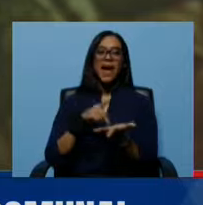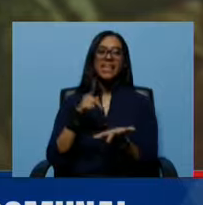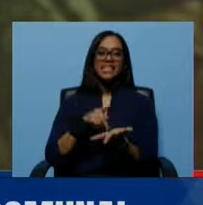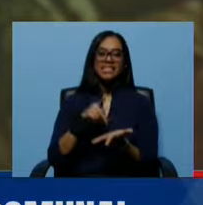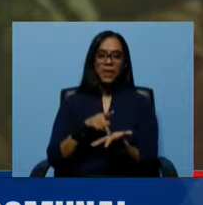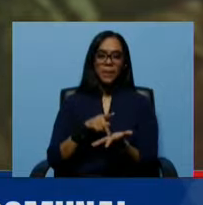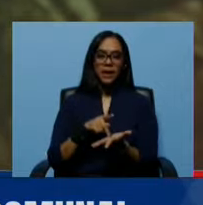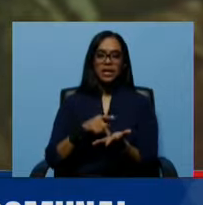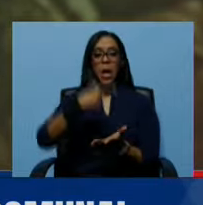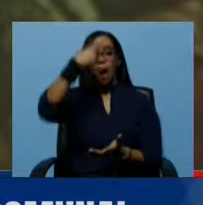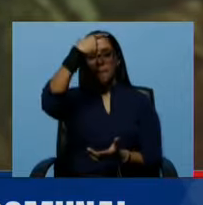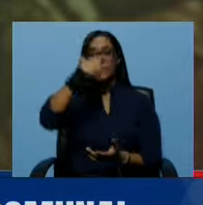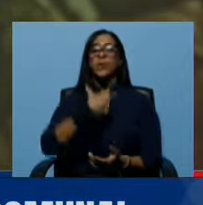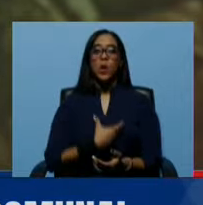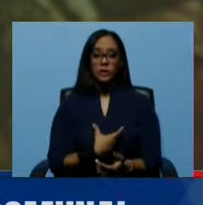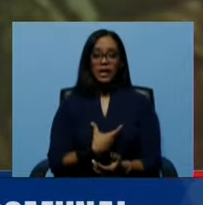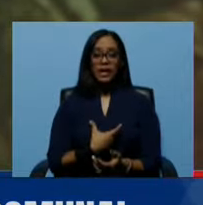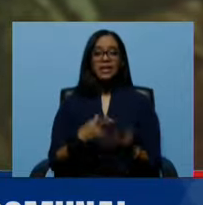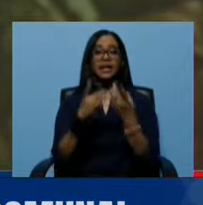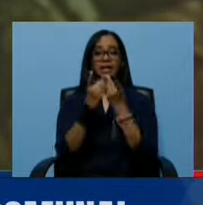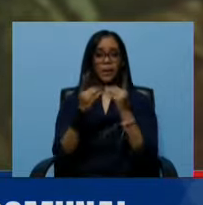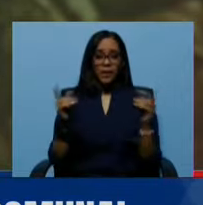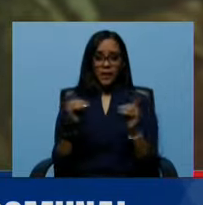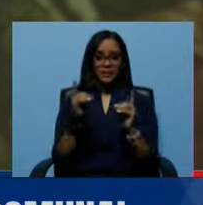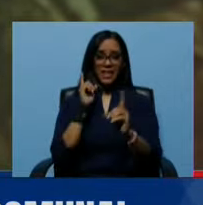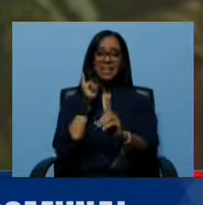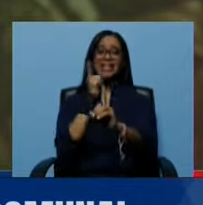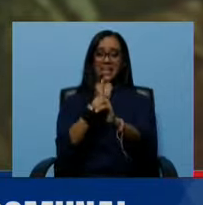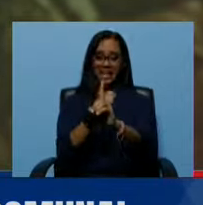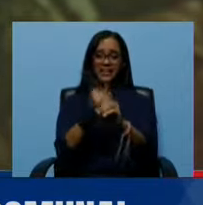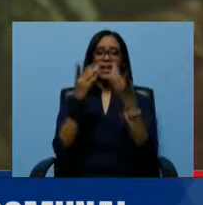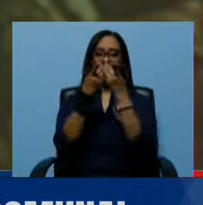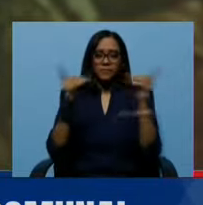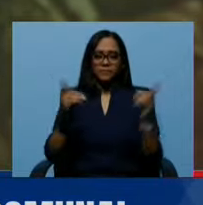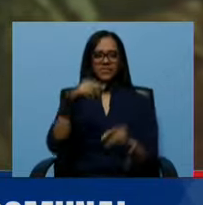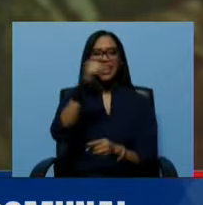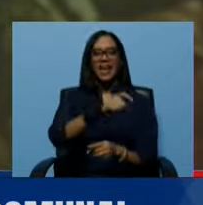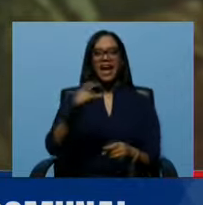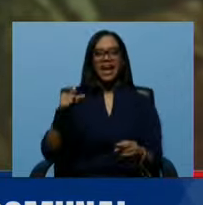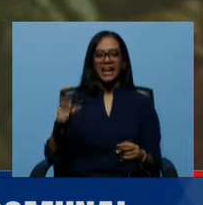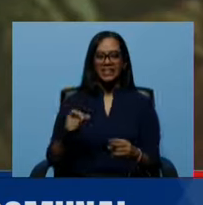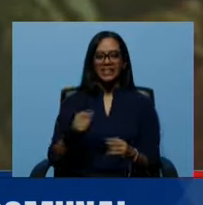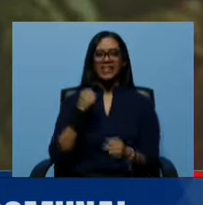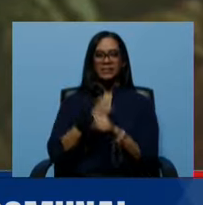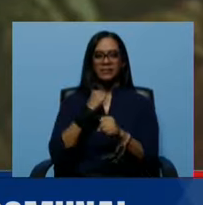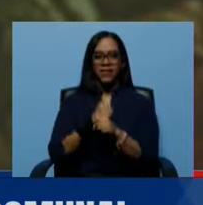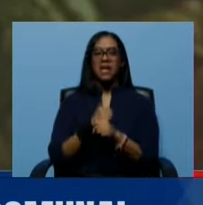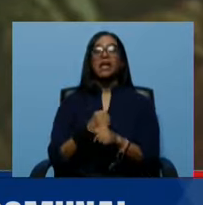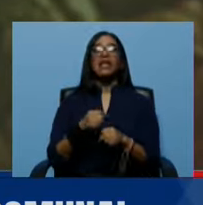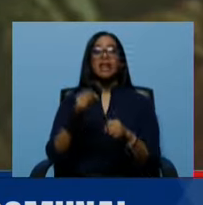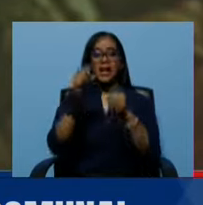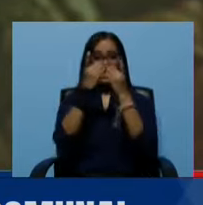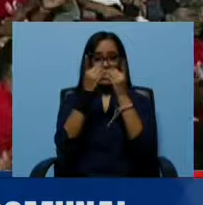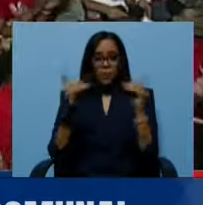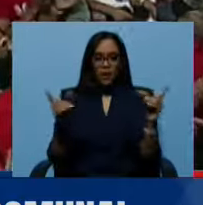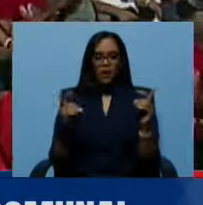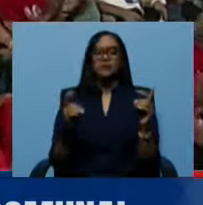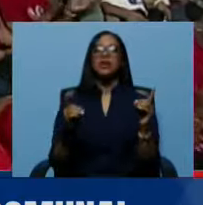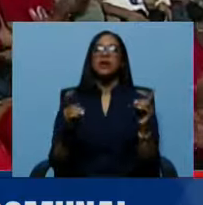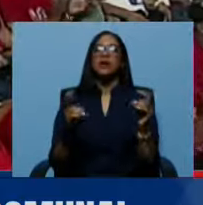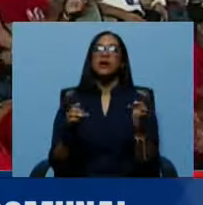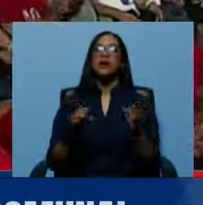participativa, protagónica, la democracia directa, la democracia de la gente de a pie, la democracia